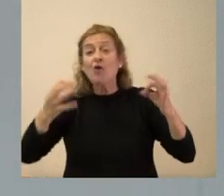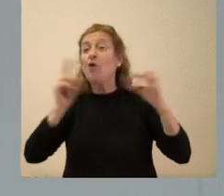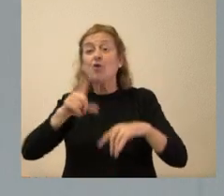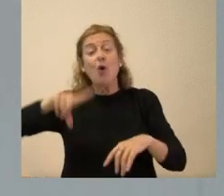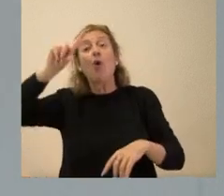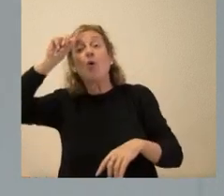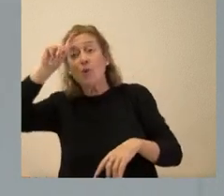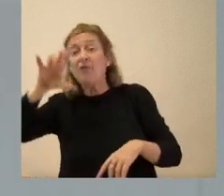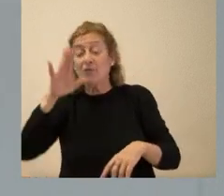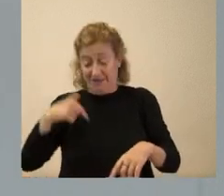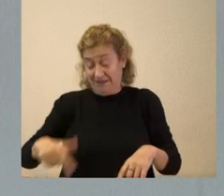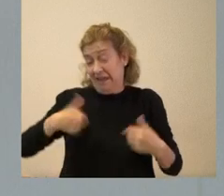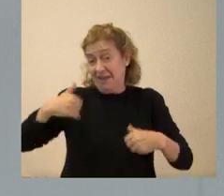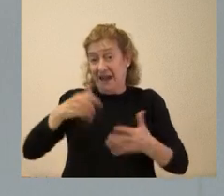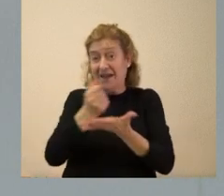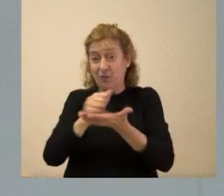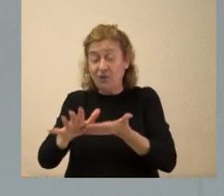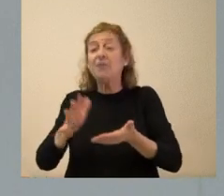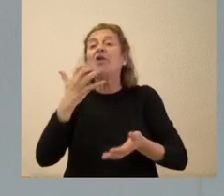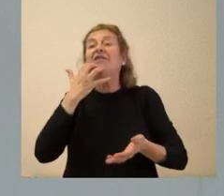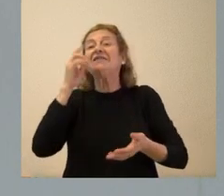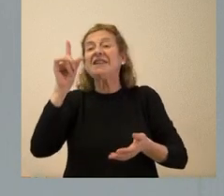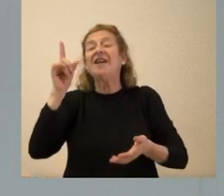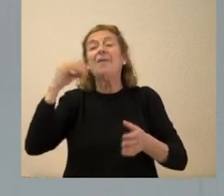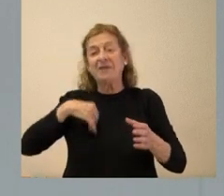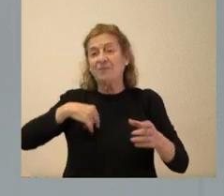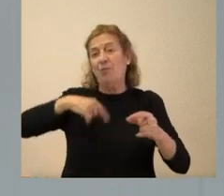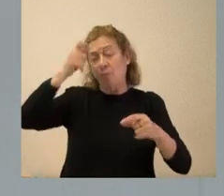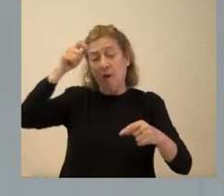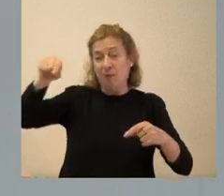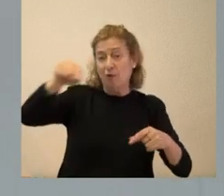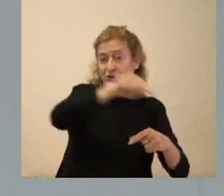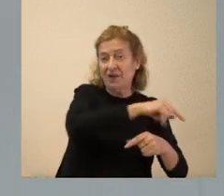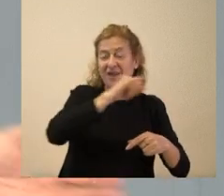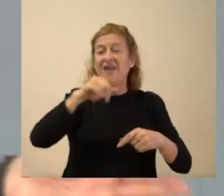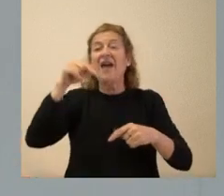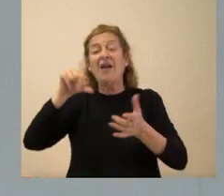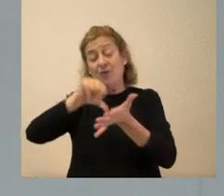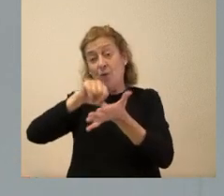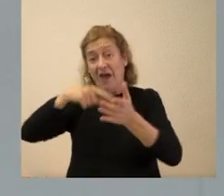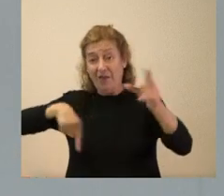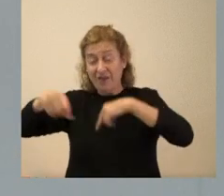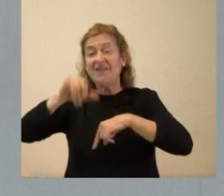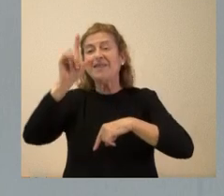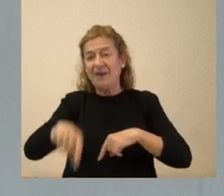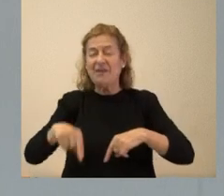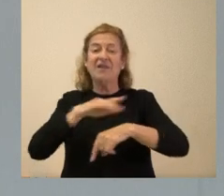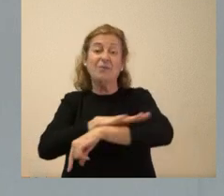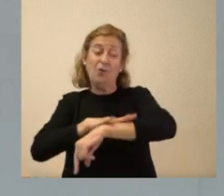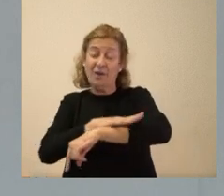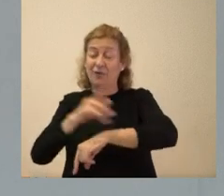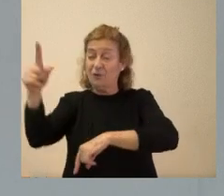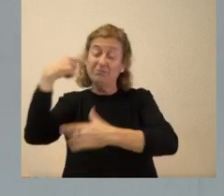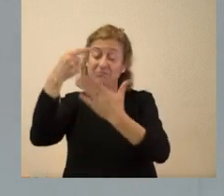donde ya es gratuito en Castilla y león si sube el transporte interurbano sobre el transporte Metropolitano y también la propia normativa del Estado si usted lo repasa